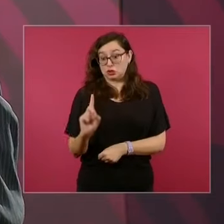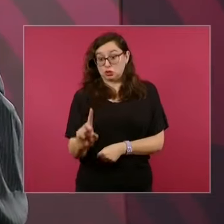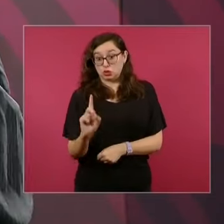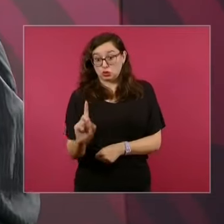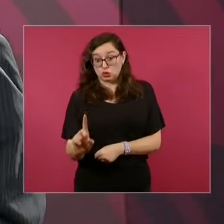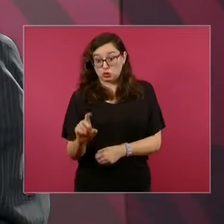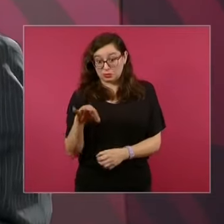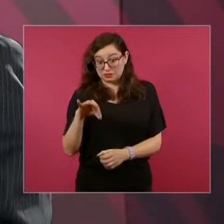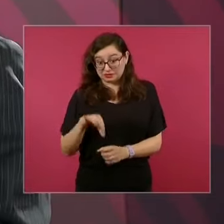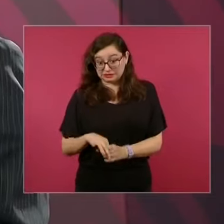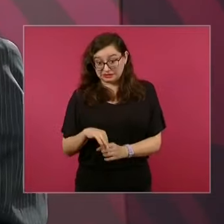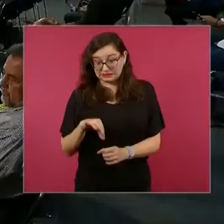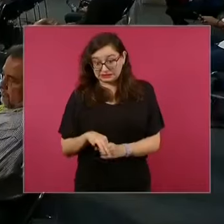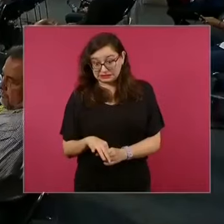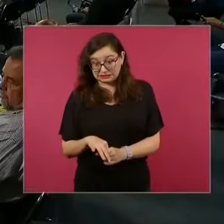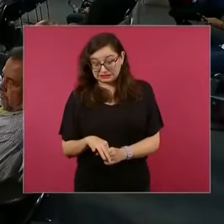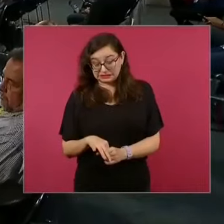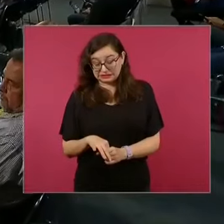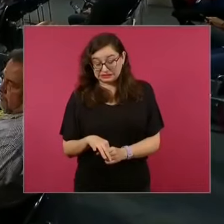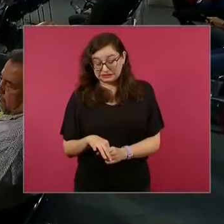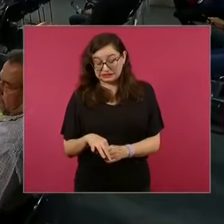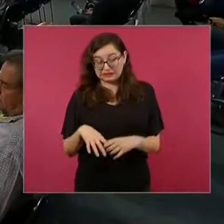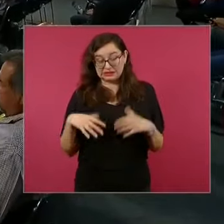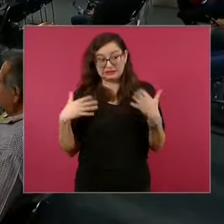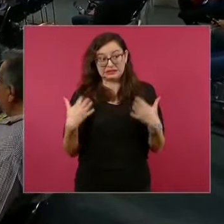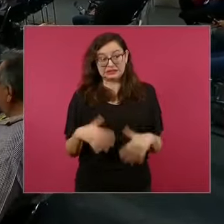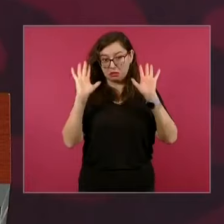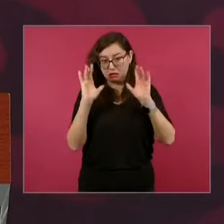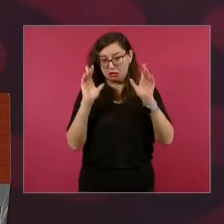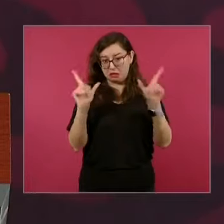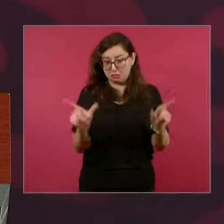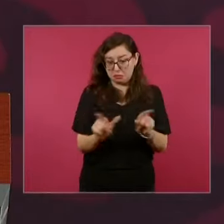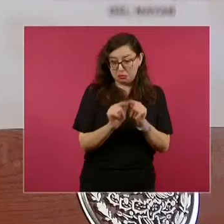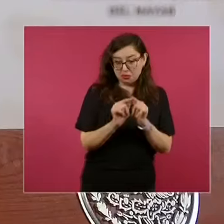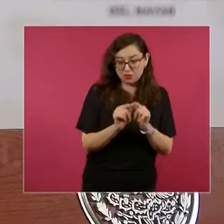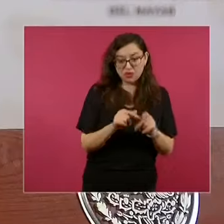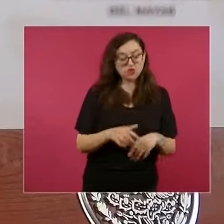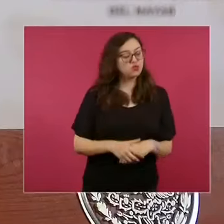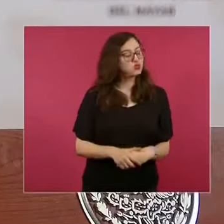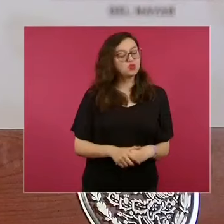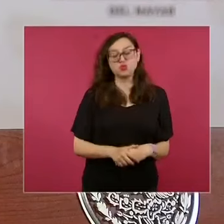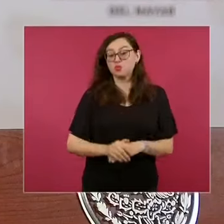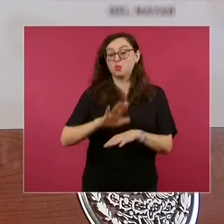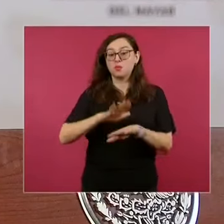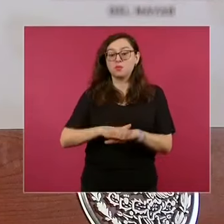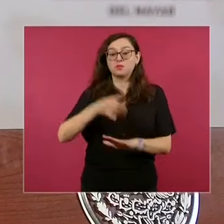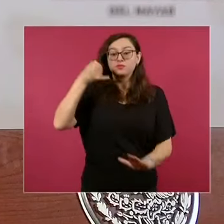Es un referéndum, es un plebiscito, es una consulta. No es nada más